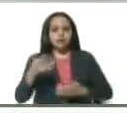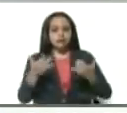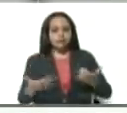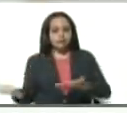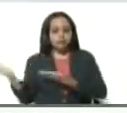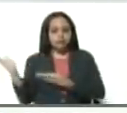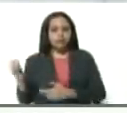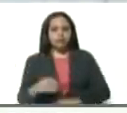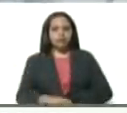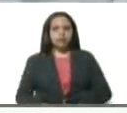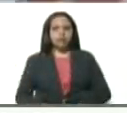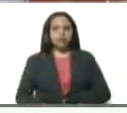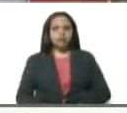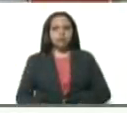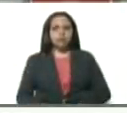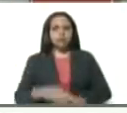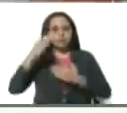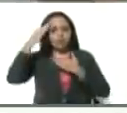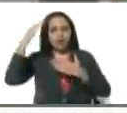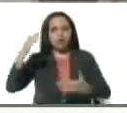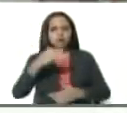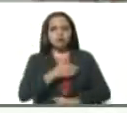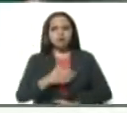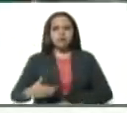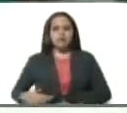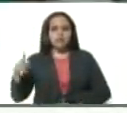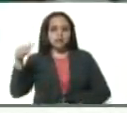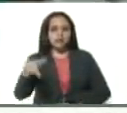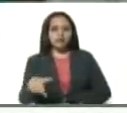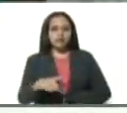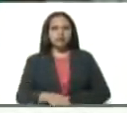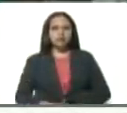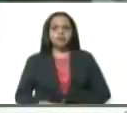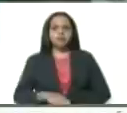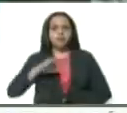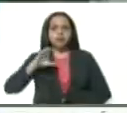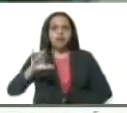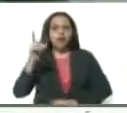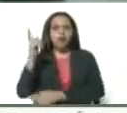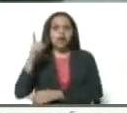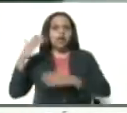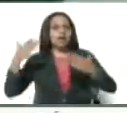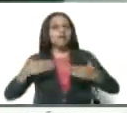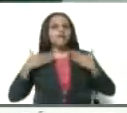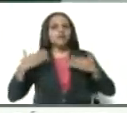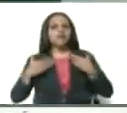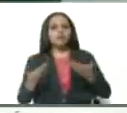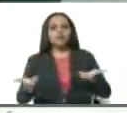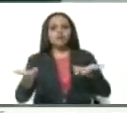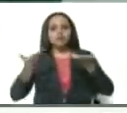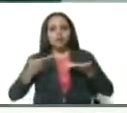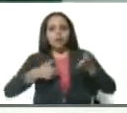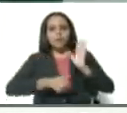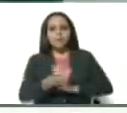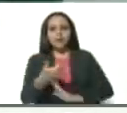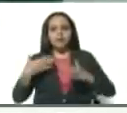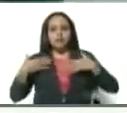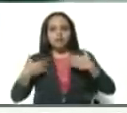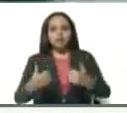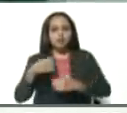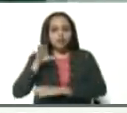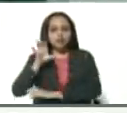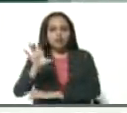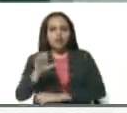Cabrera. Saludos, mi comandante. Aquí, en el estado Lara, alegres por un regalo más hacia la salud del